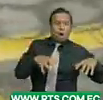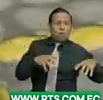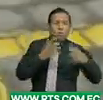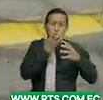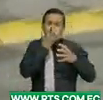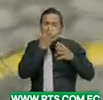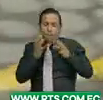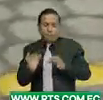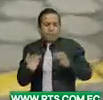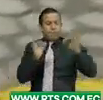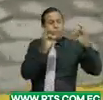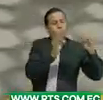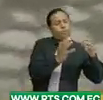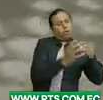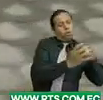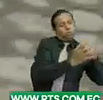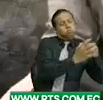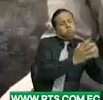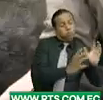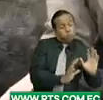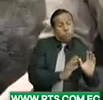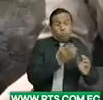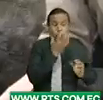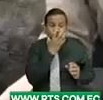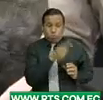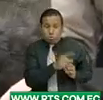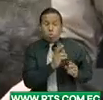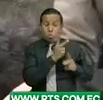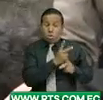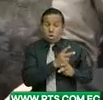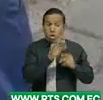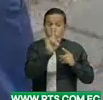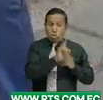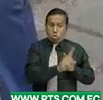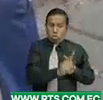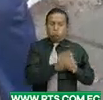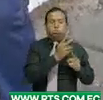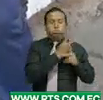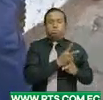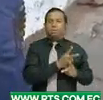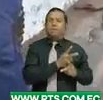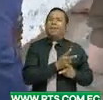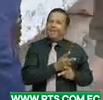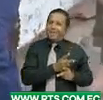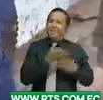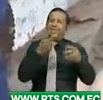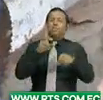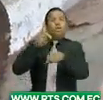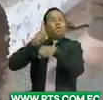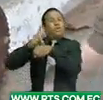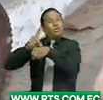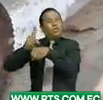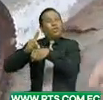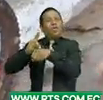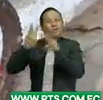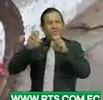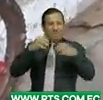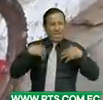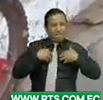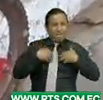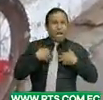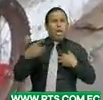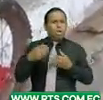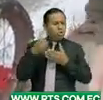para que no se contagie de coronavirus. Aquí médicos veterinarios de la institución del orden también ofrecieron sus servicios a las